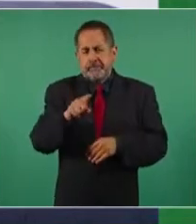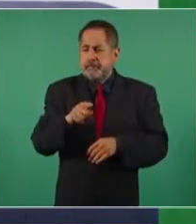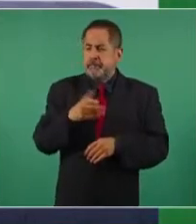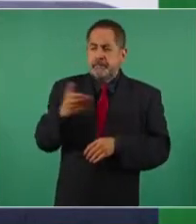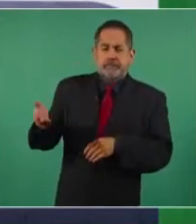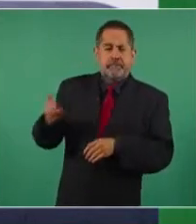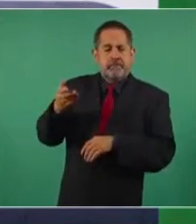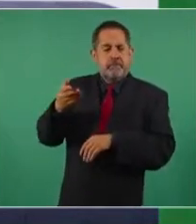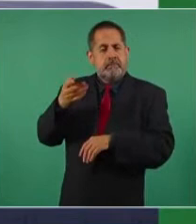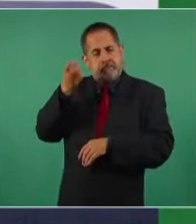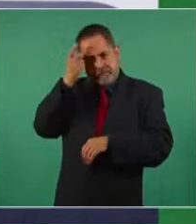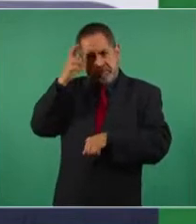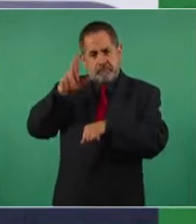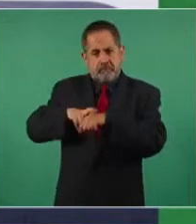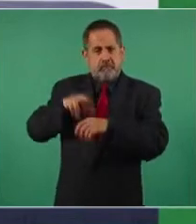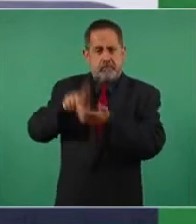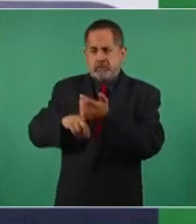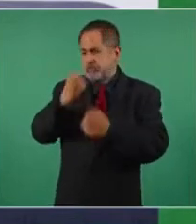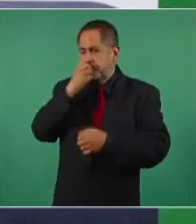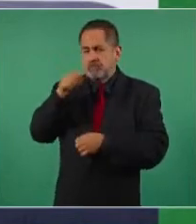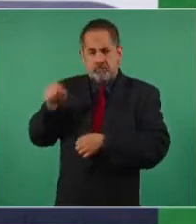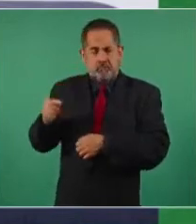directo a